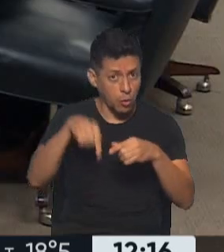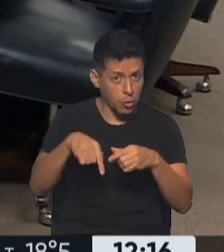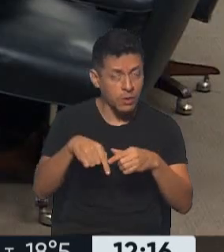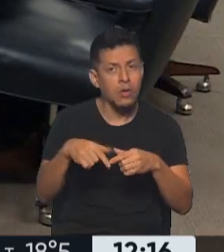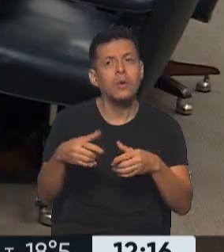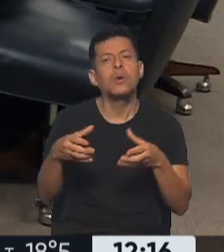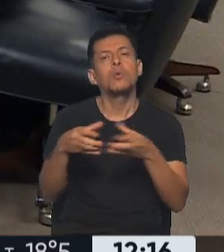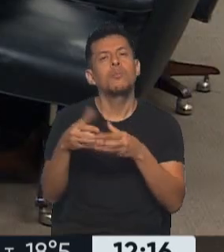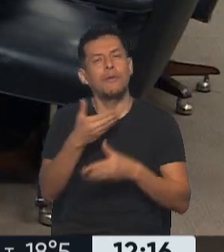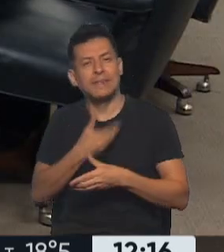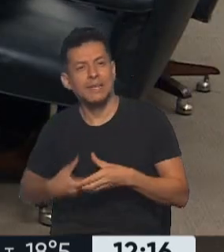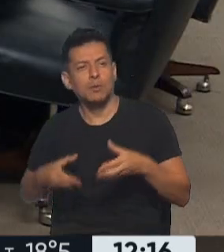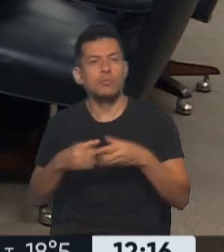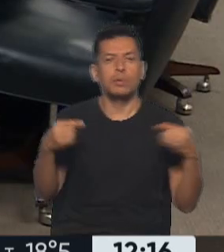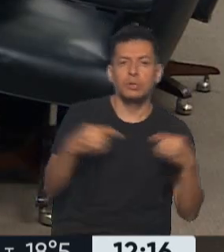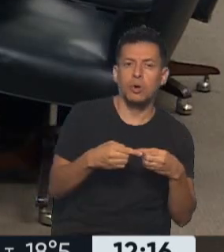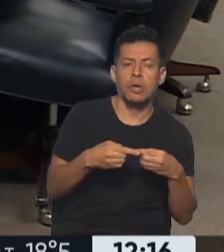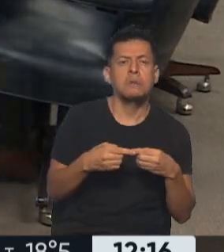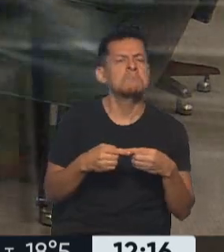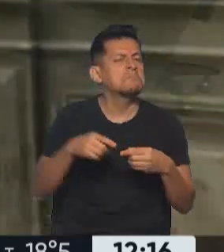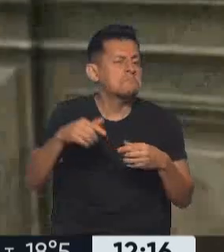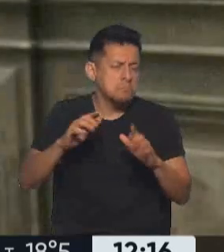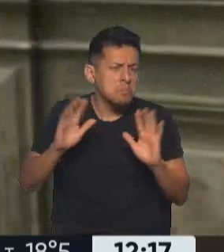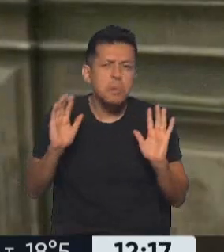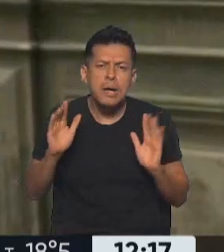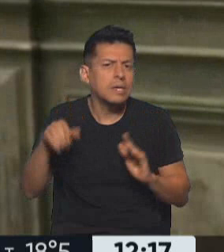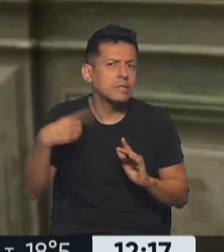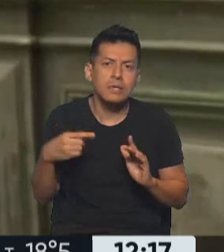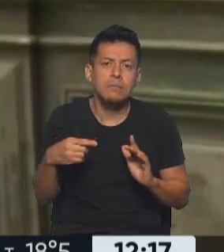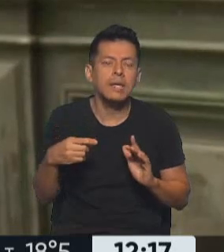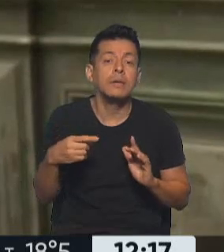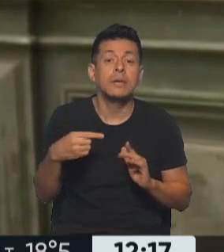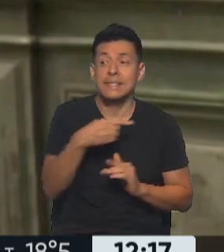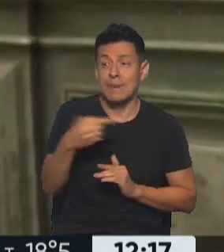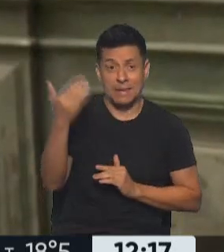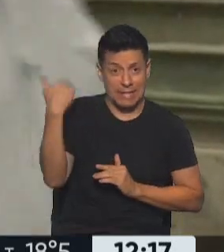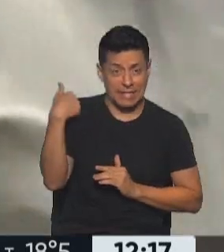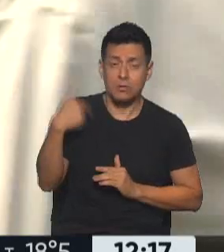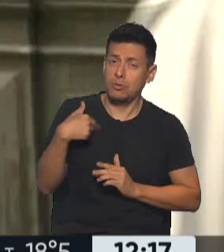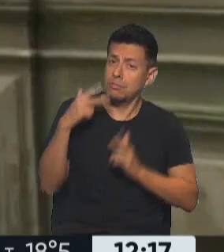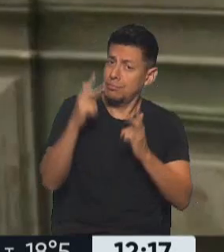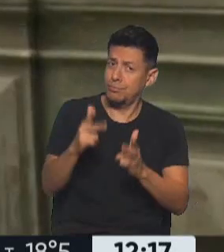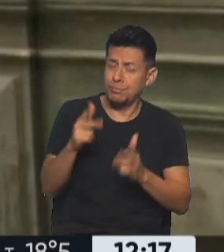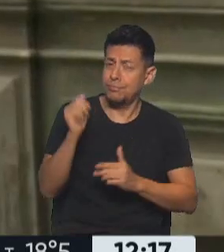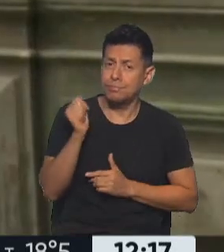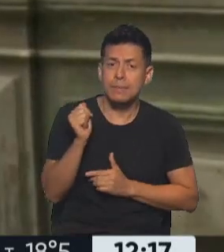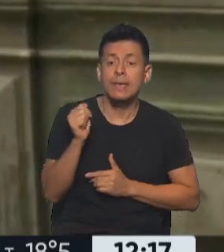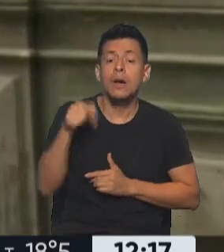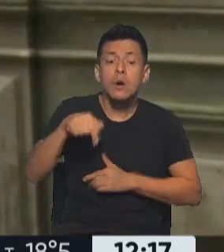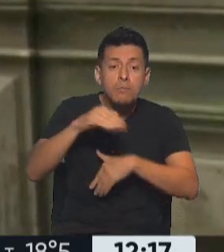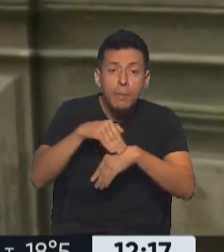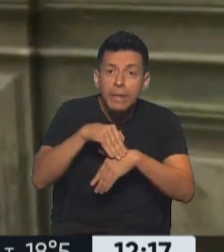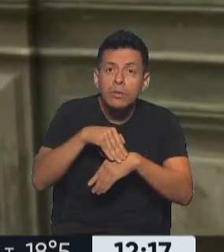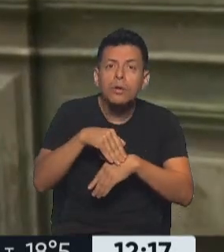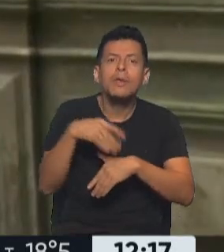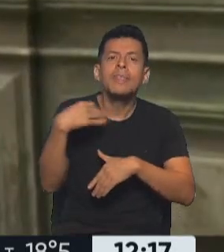el oficialismo y la oposición? Siempre está abierta esa posibilidad. De hecho, yo de la semana pasada vengo planteando que justamente este tiempo